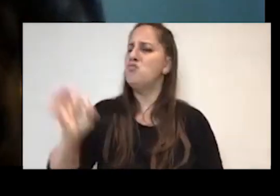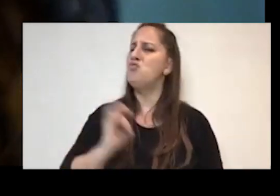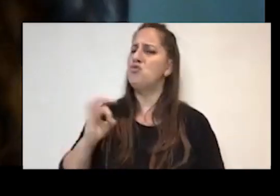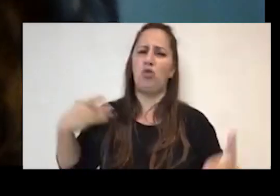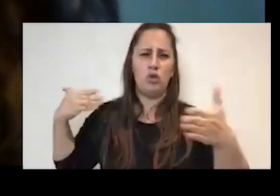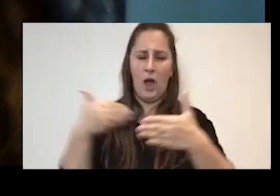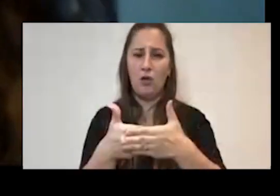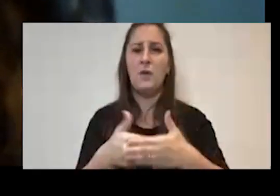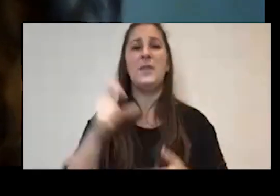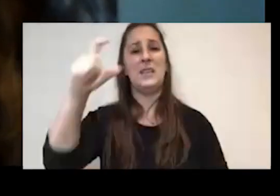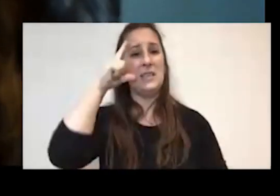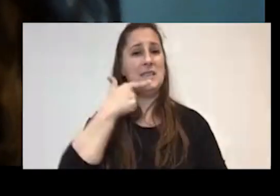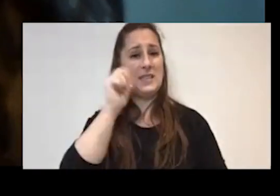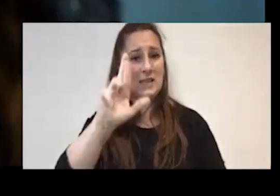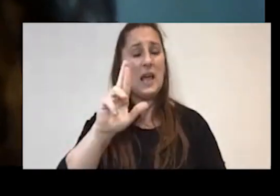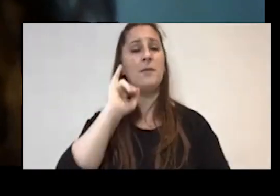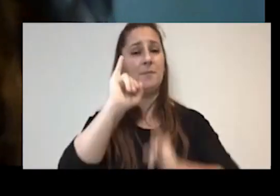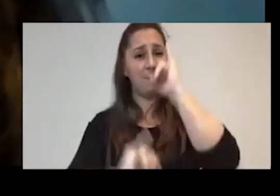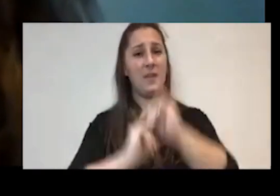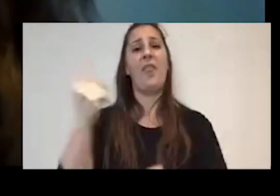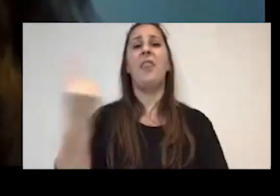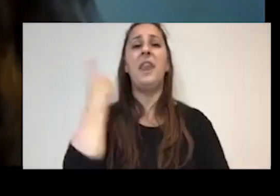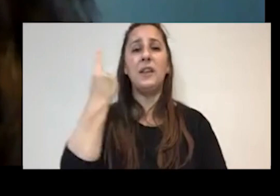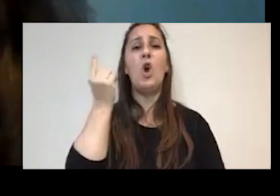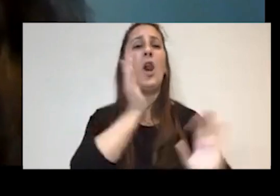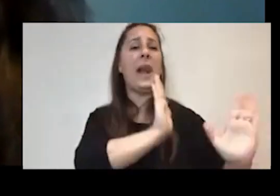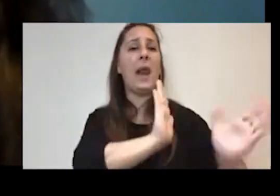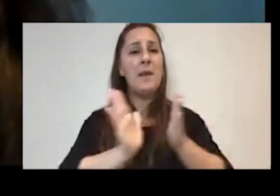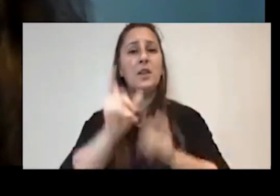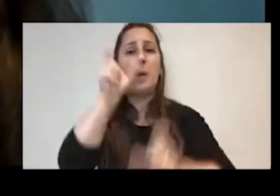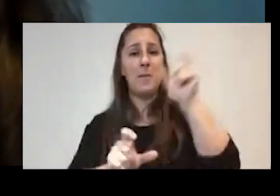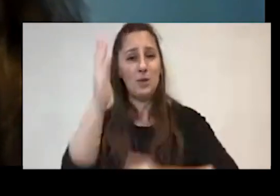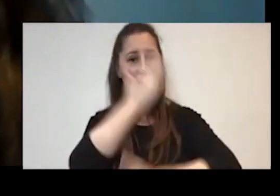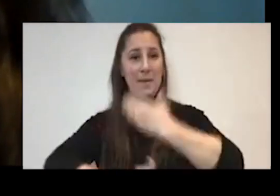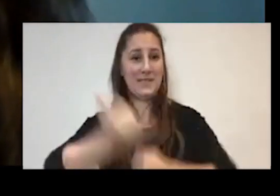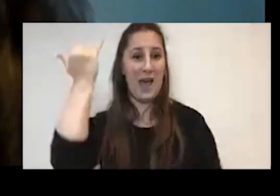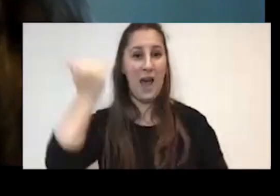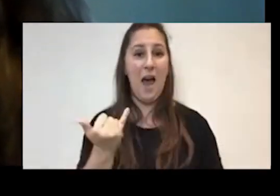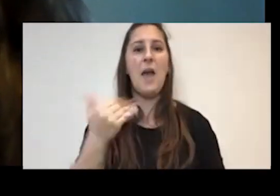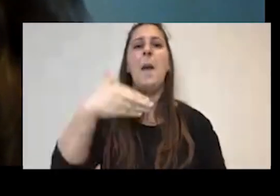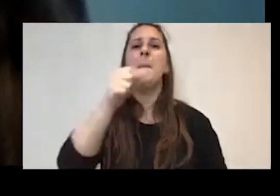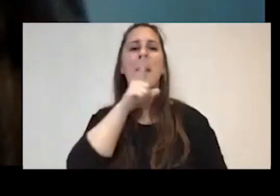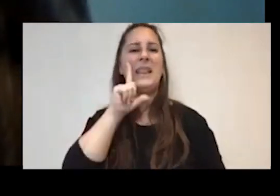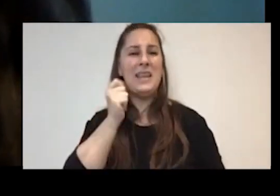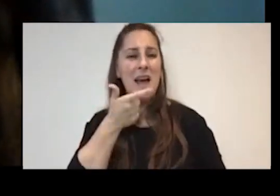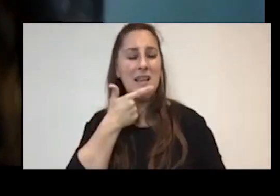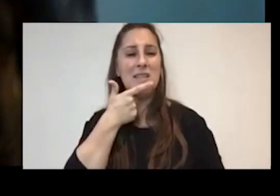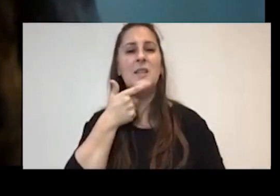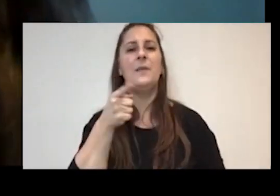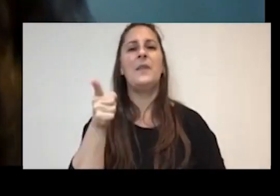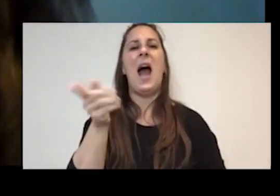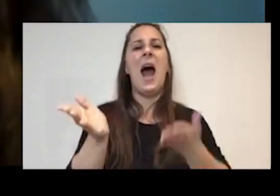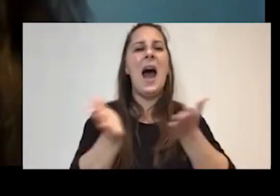años. César Muñoz, como les comenté también, es director de Rehabilitación para las Personas con Discapacidad, y Matías Fernández